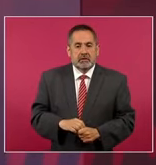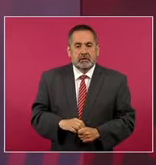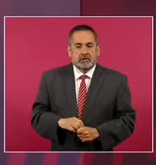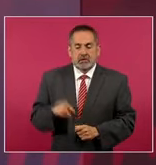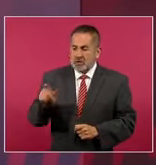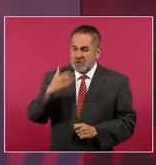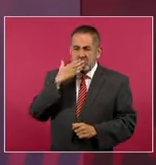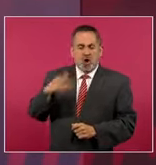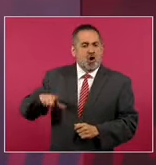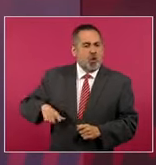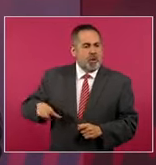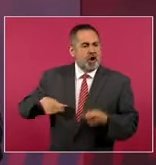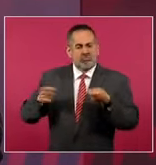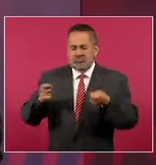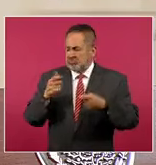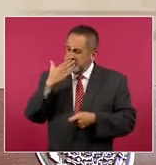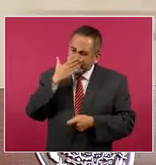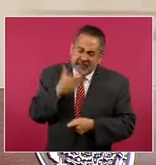buen gobernante,